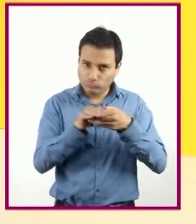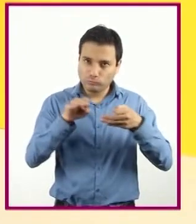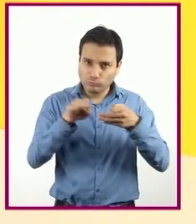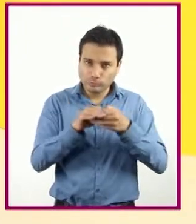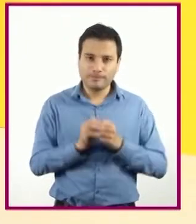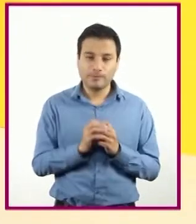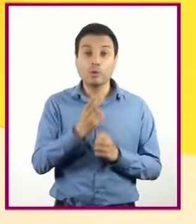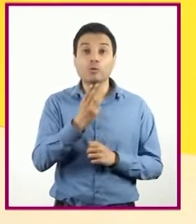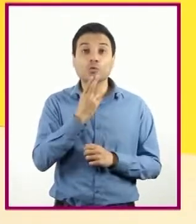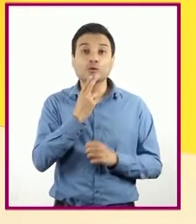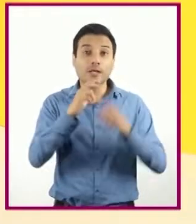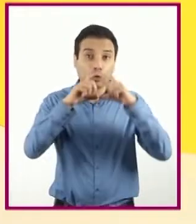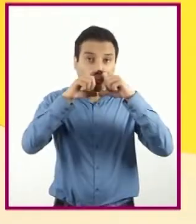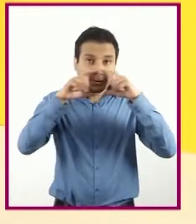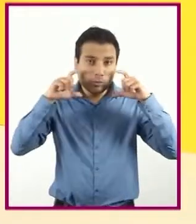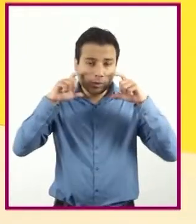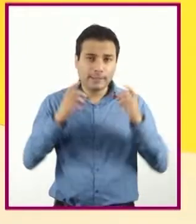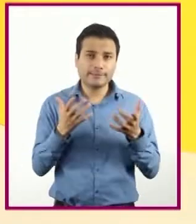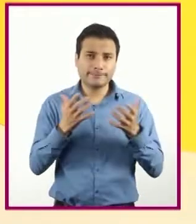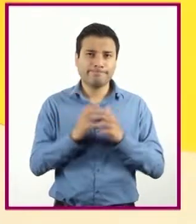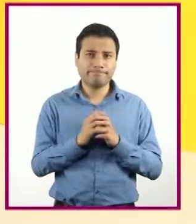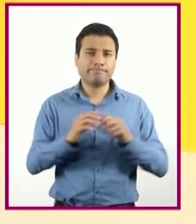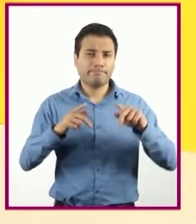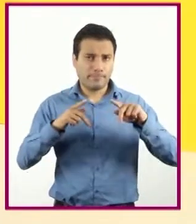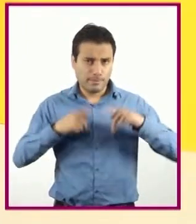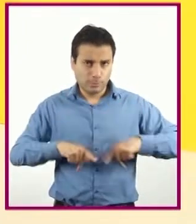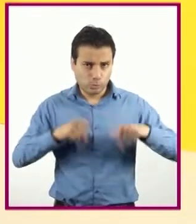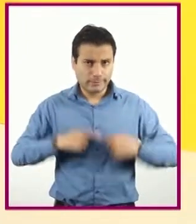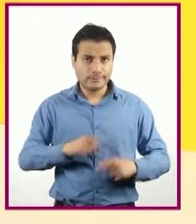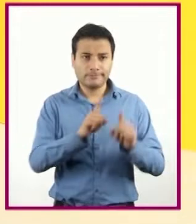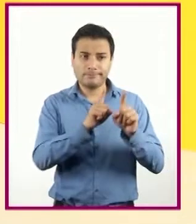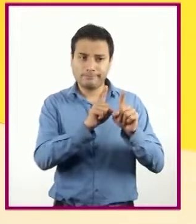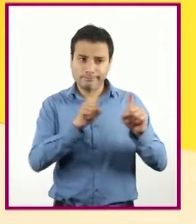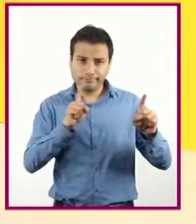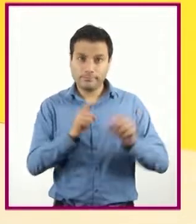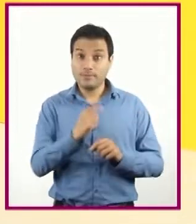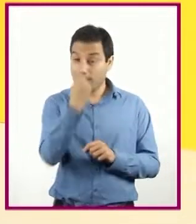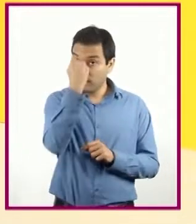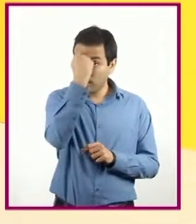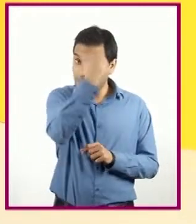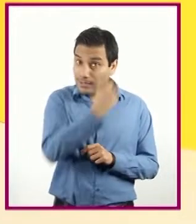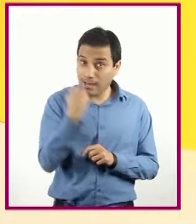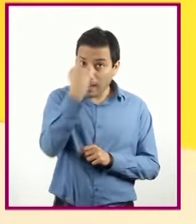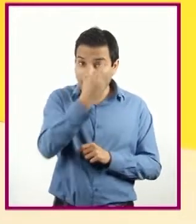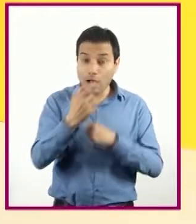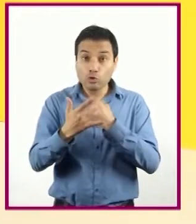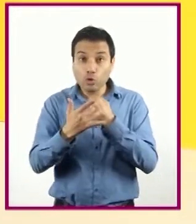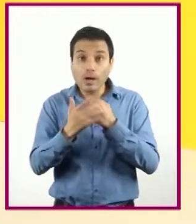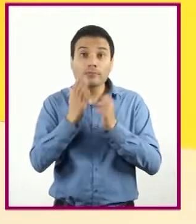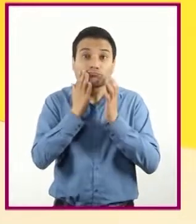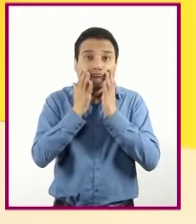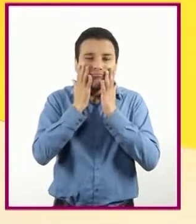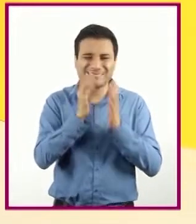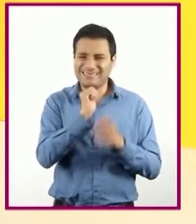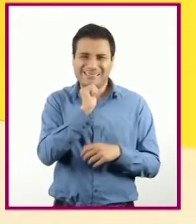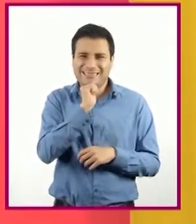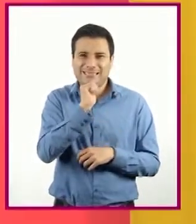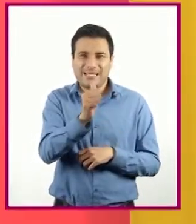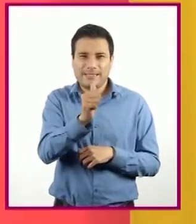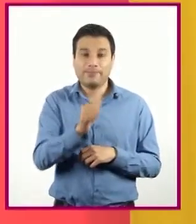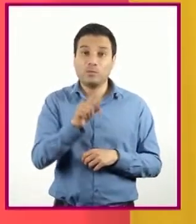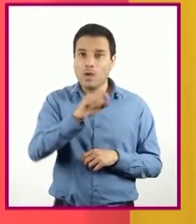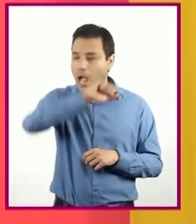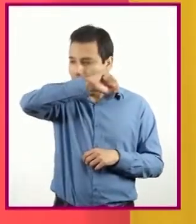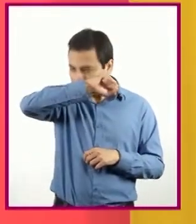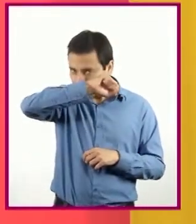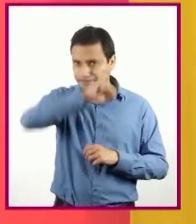usar cubrebocas, mantener la sana distancia y no tocarse el rostro y realizar el estornudo de etiqueta.